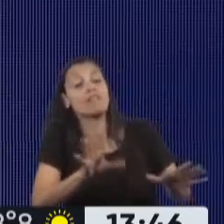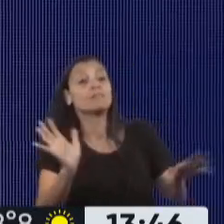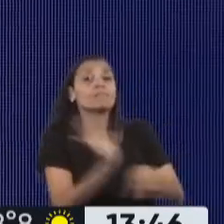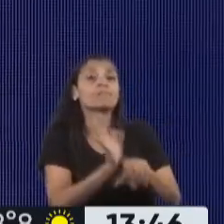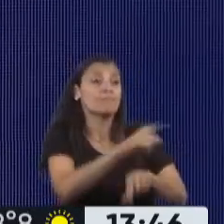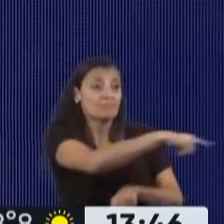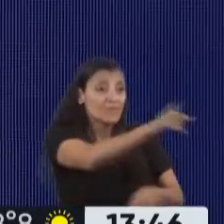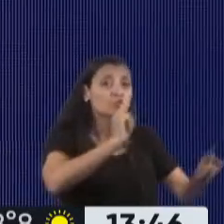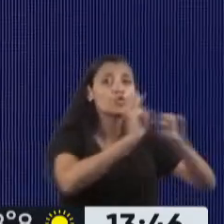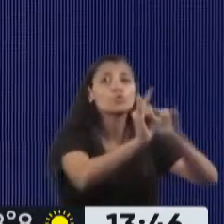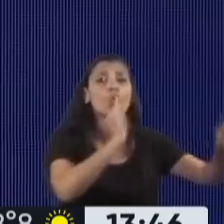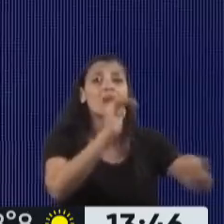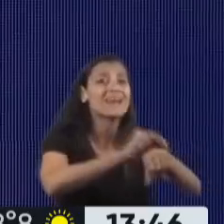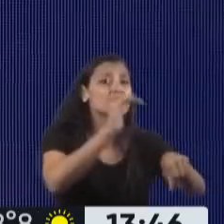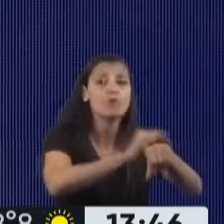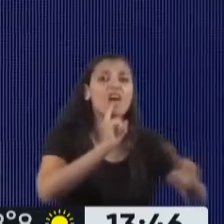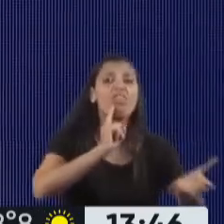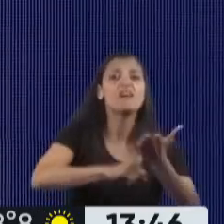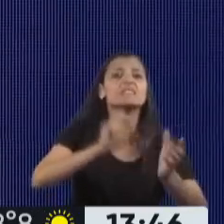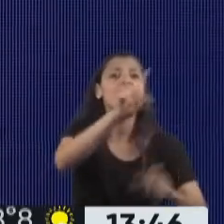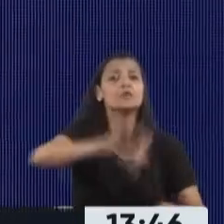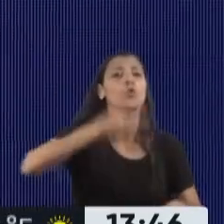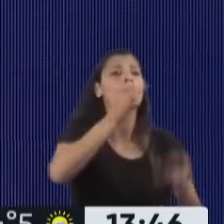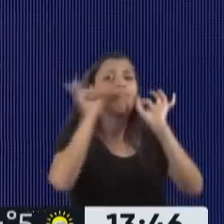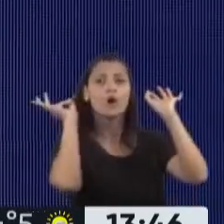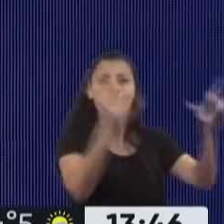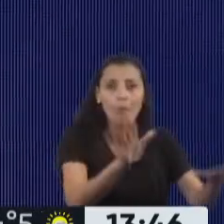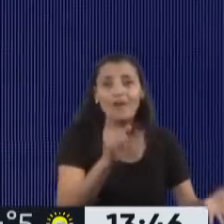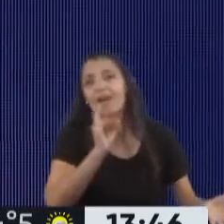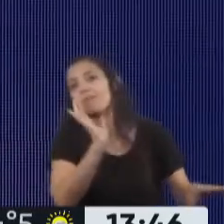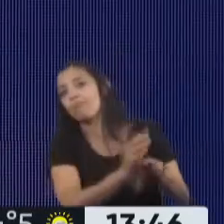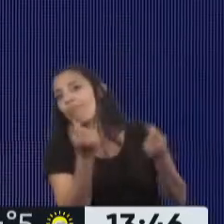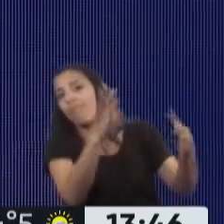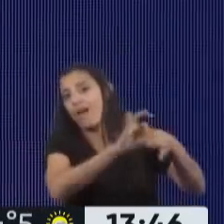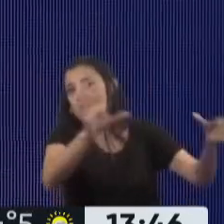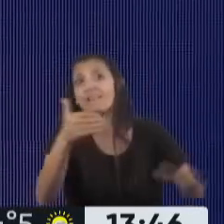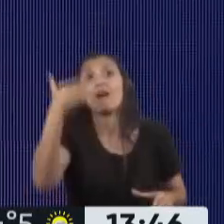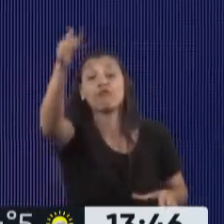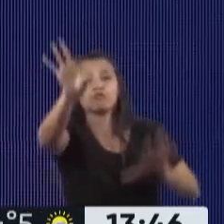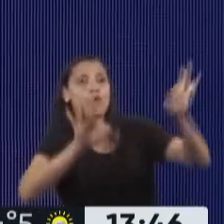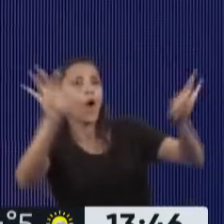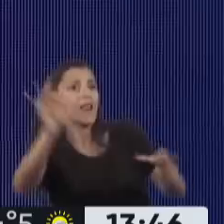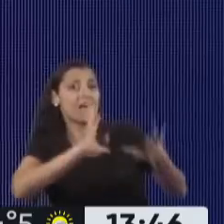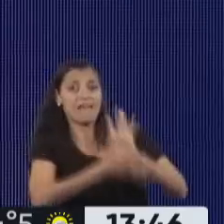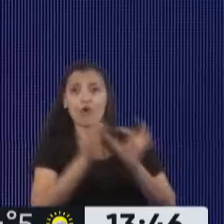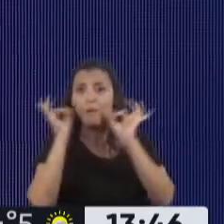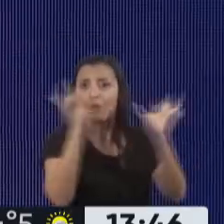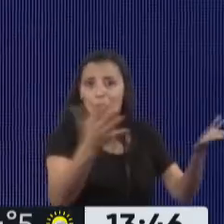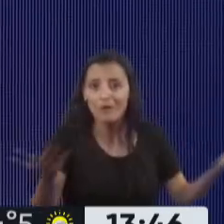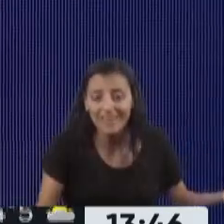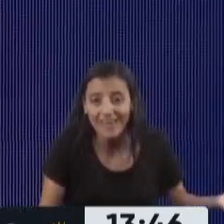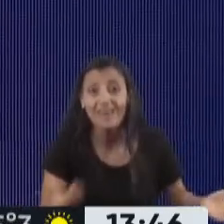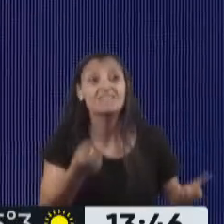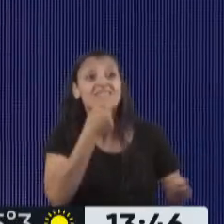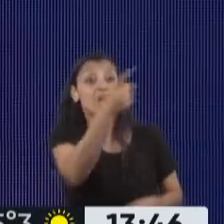los responsables de su propio destino. Ustedes son los arquitectos de su propio futuro. Es decir, si